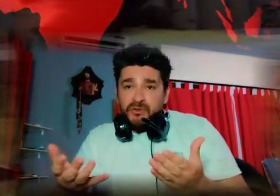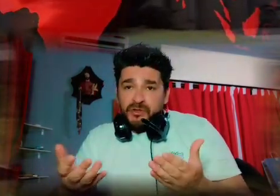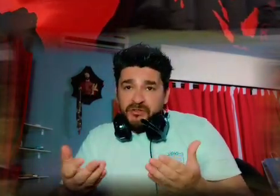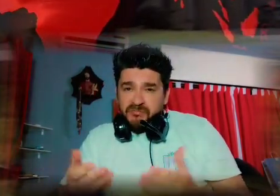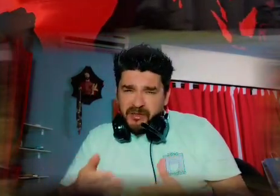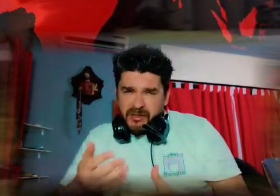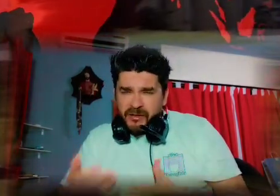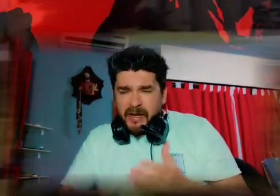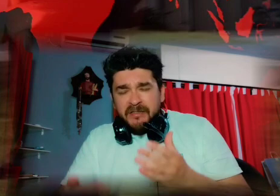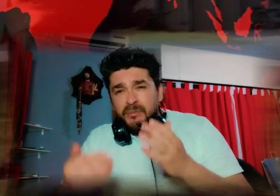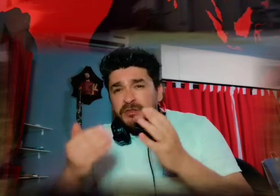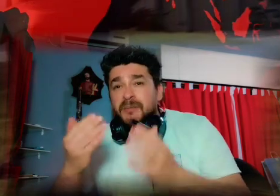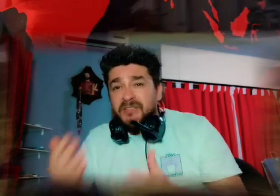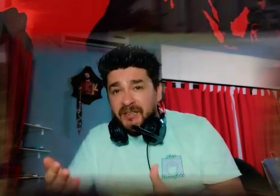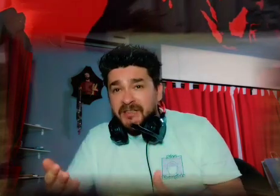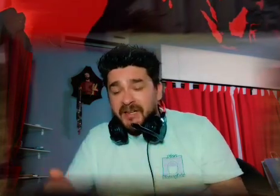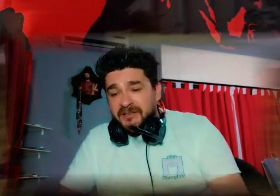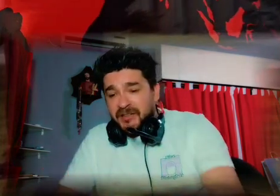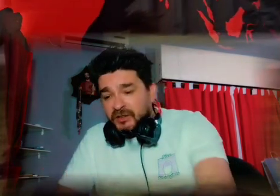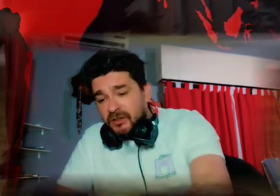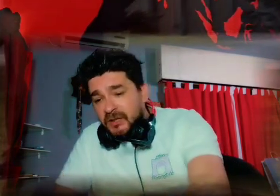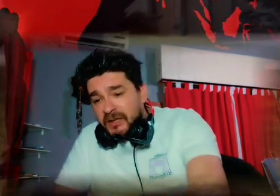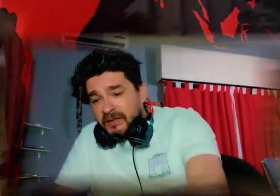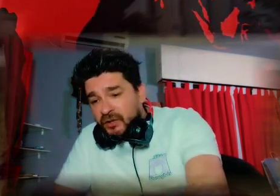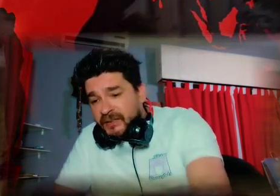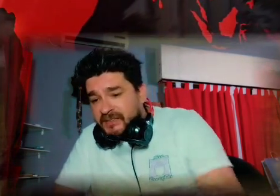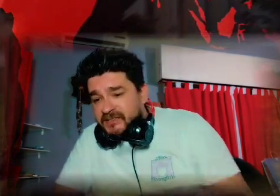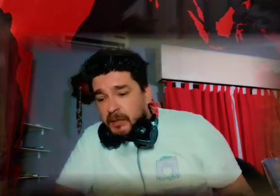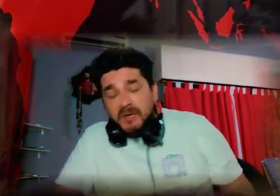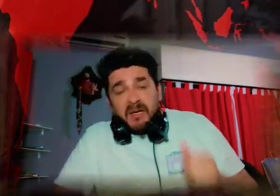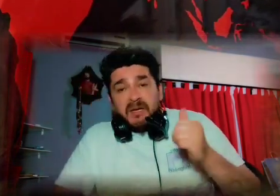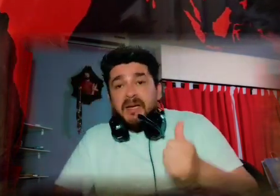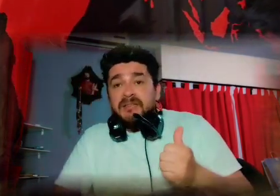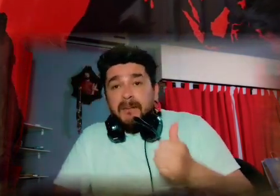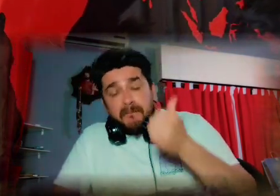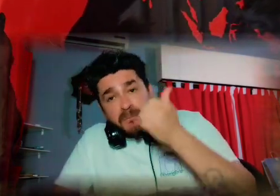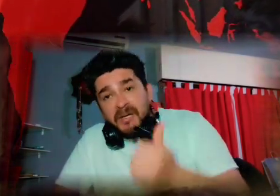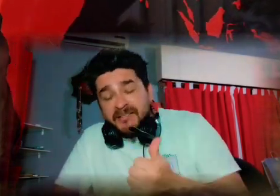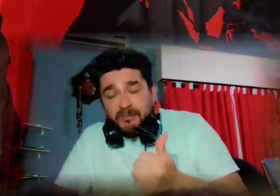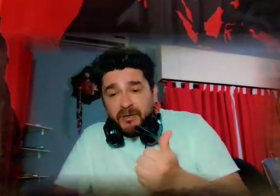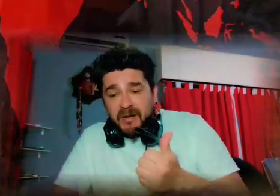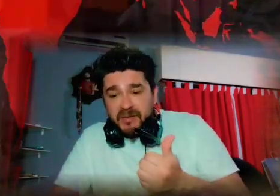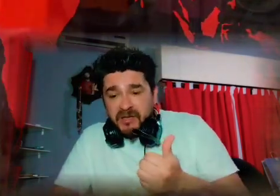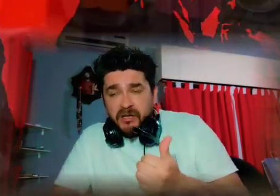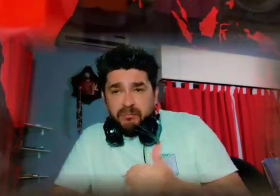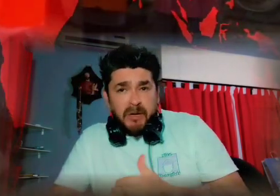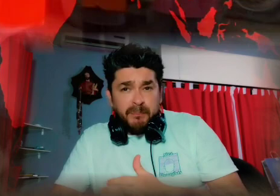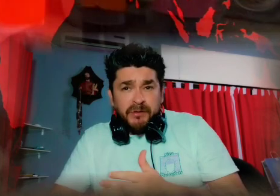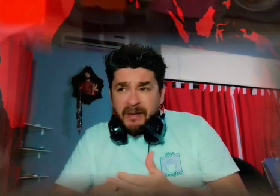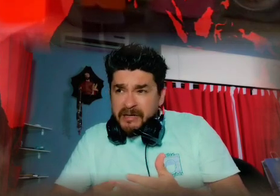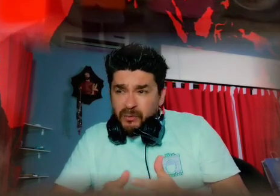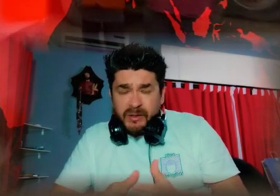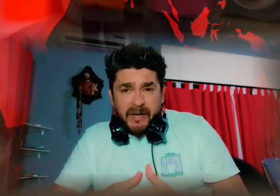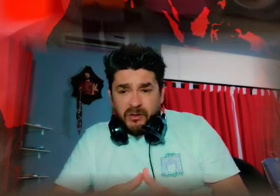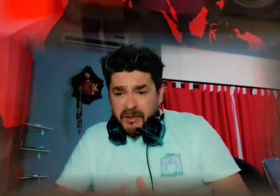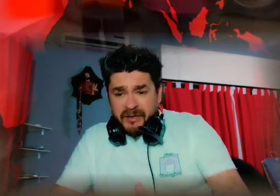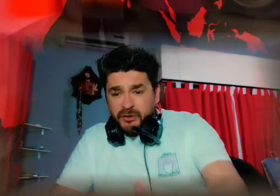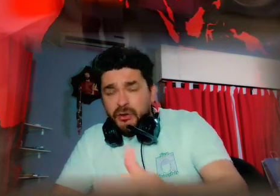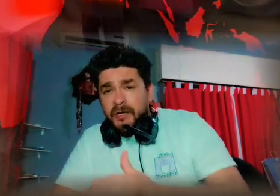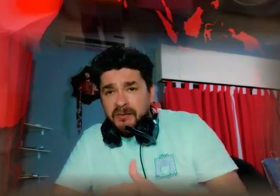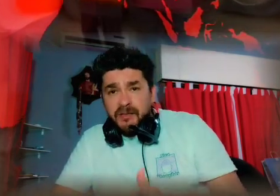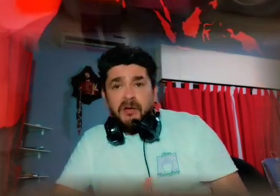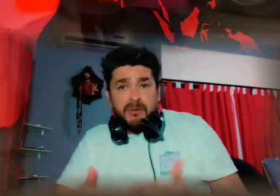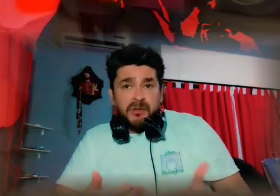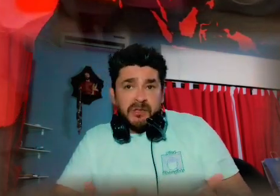sume puntos. Y creo que hay que ser un poquito más inteligentes, ¿no? Creo que es así. Gente, mil gracias por ver el video. Me pude haber equivocado